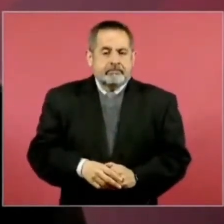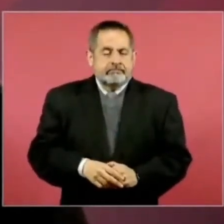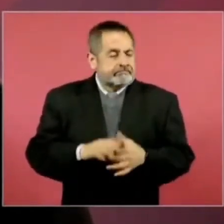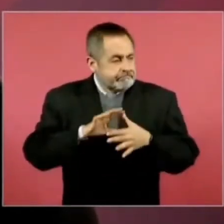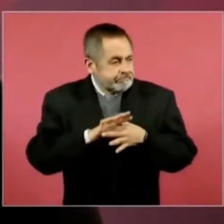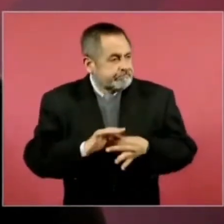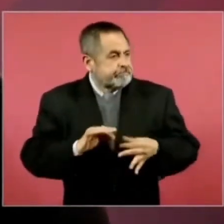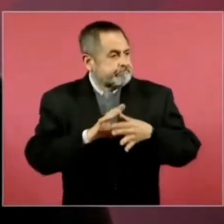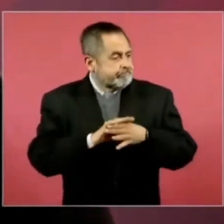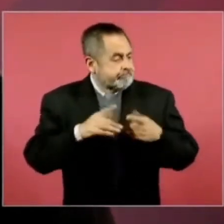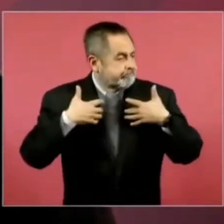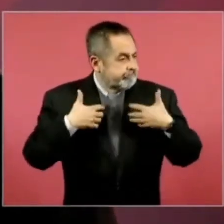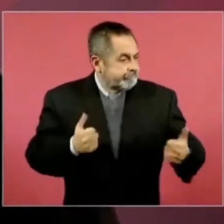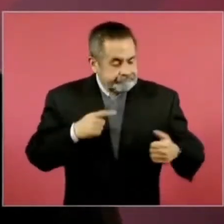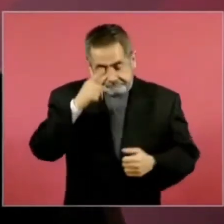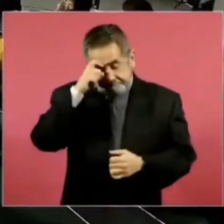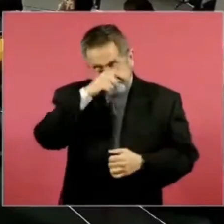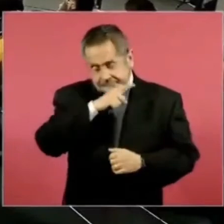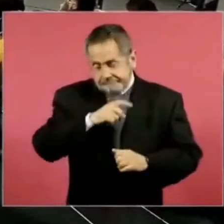convencer,